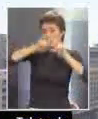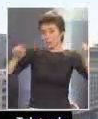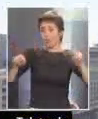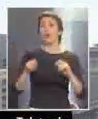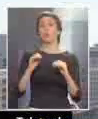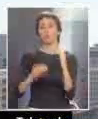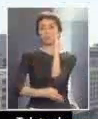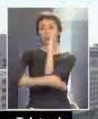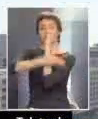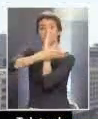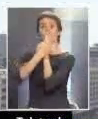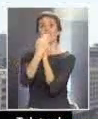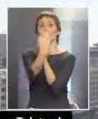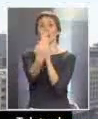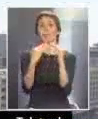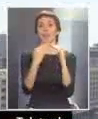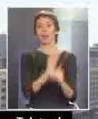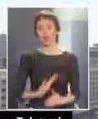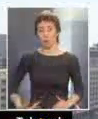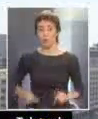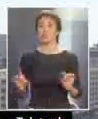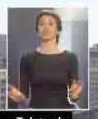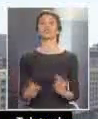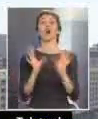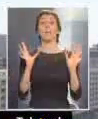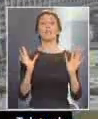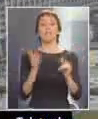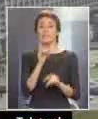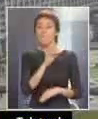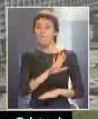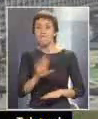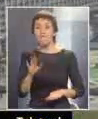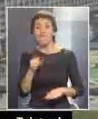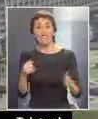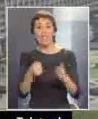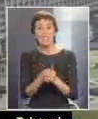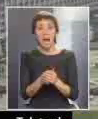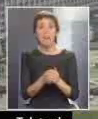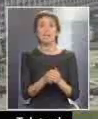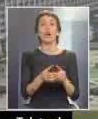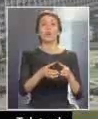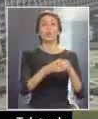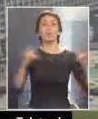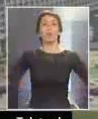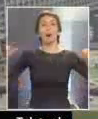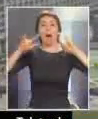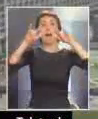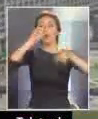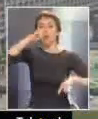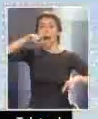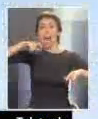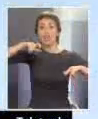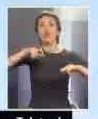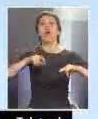otro importante, parte de las sorpresas de este magno evento, era también lo que ocurrió al final, cuando un grupo de halcones surcó los